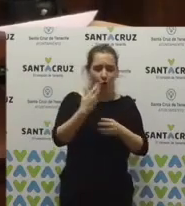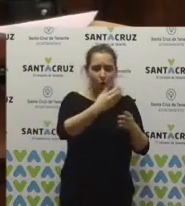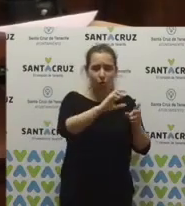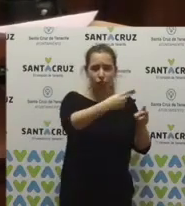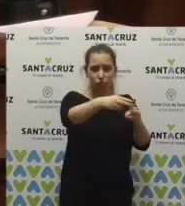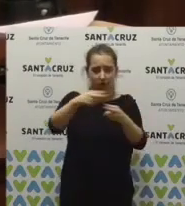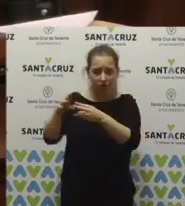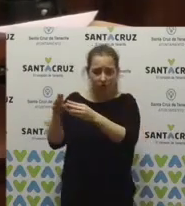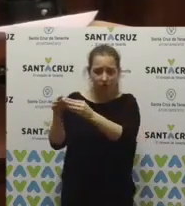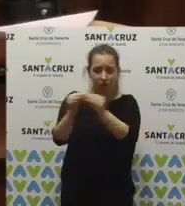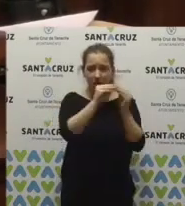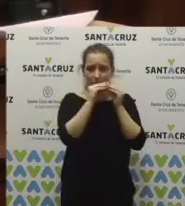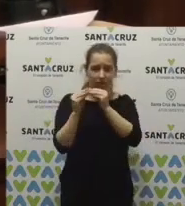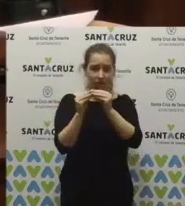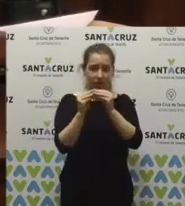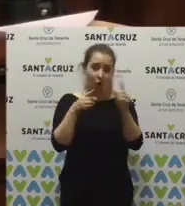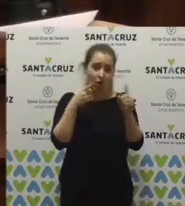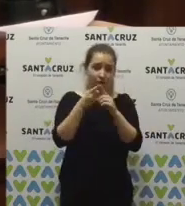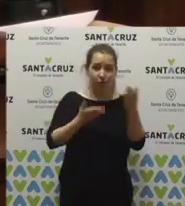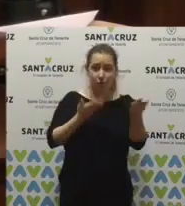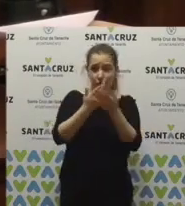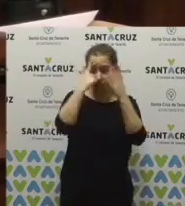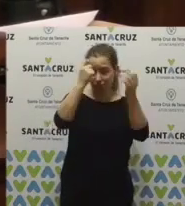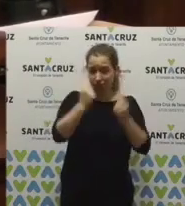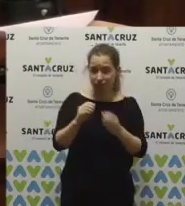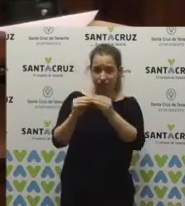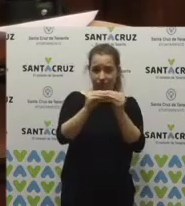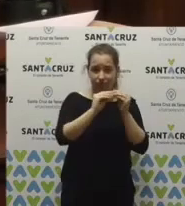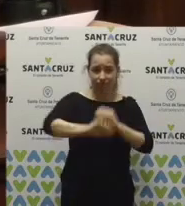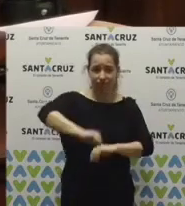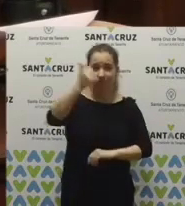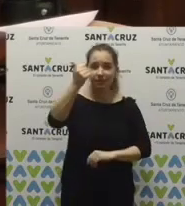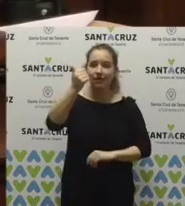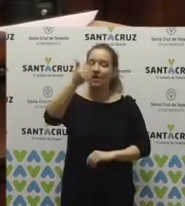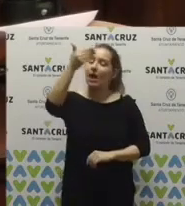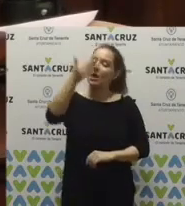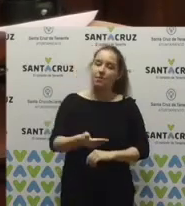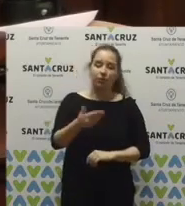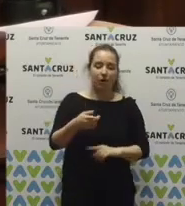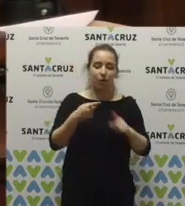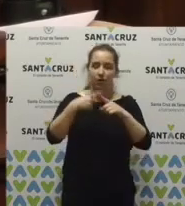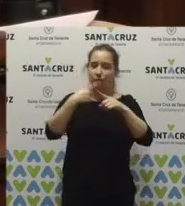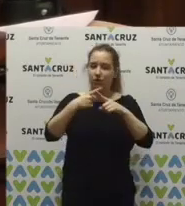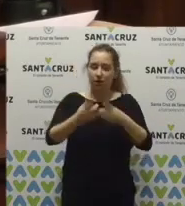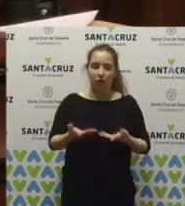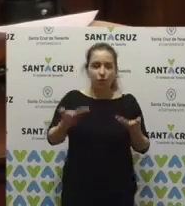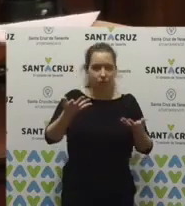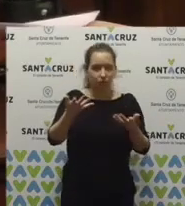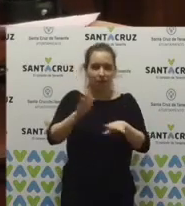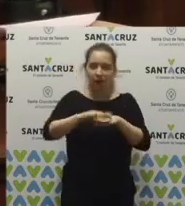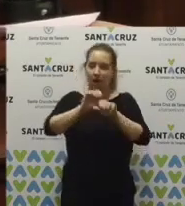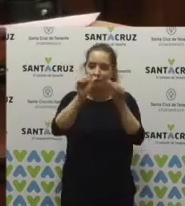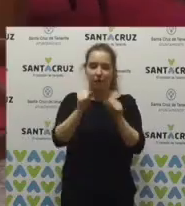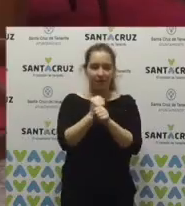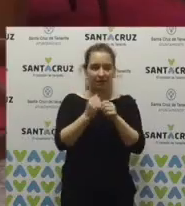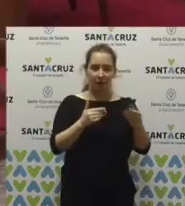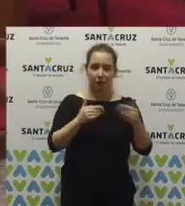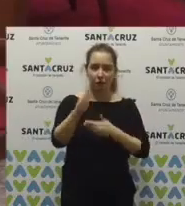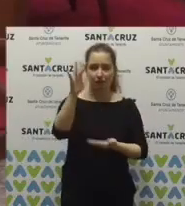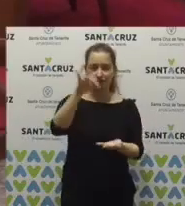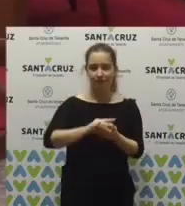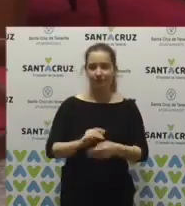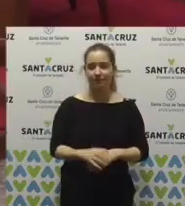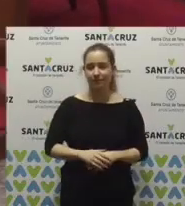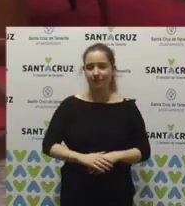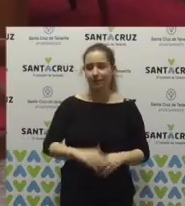institucional y creo que es muy importante para el municipio que ese sea el talante y la forma de trabajar muchísimas gracias don